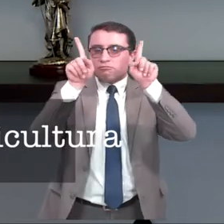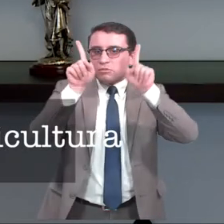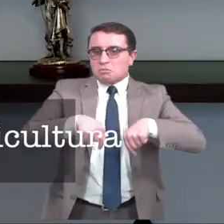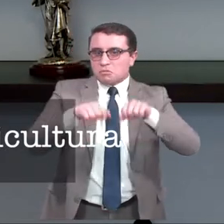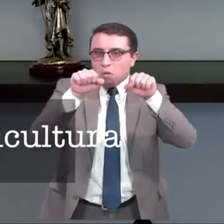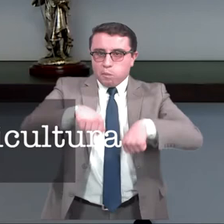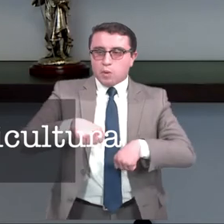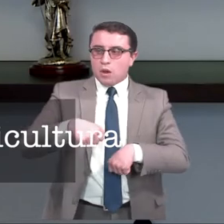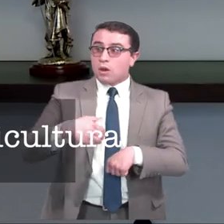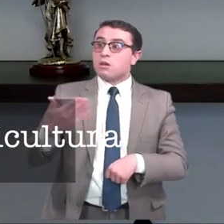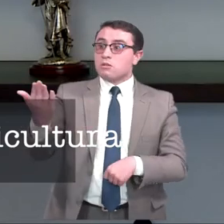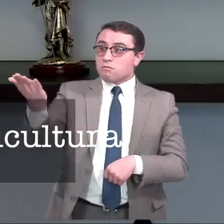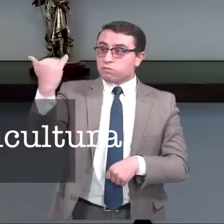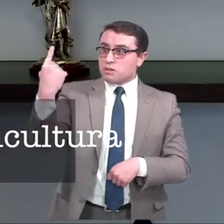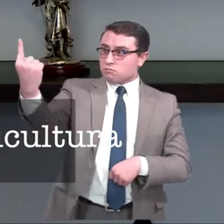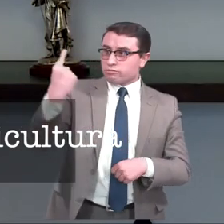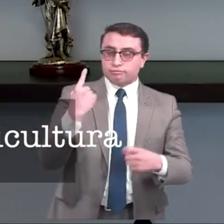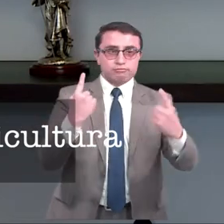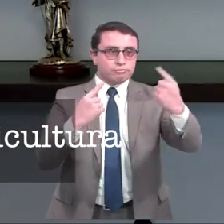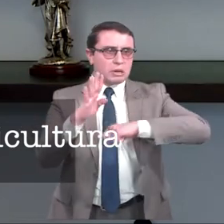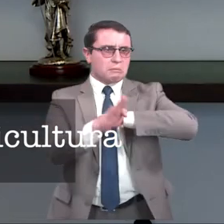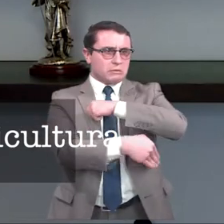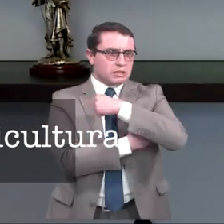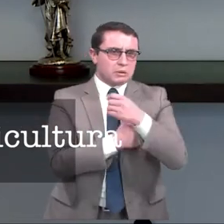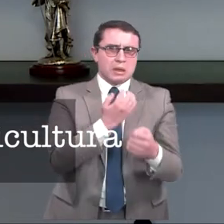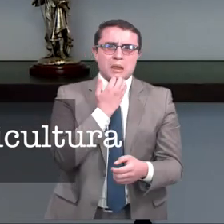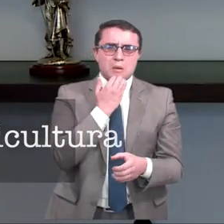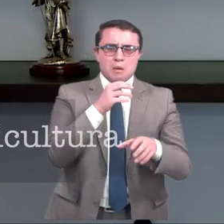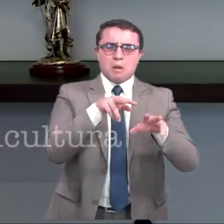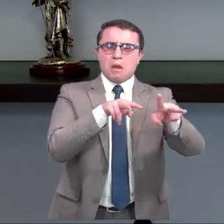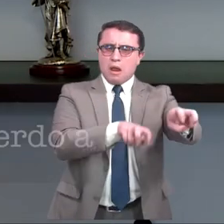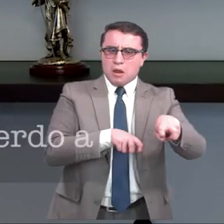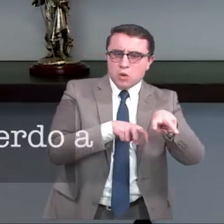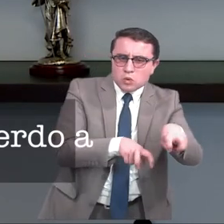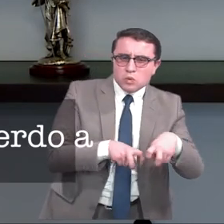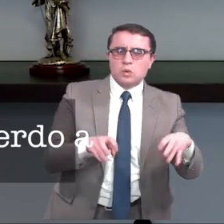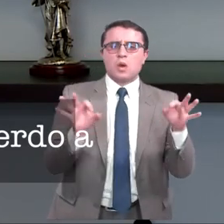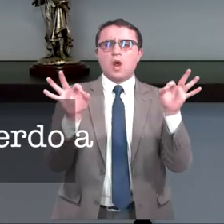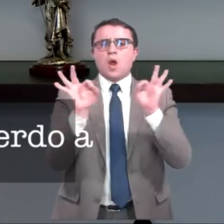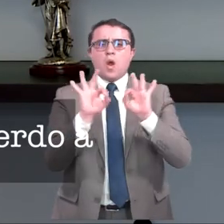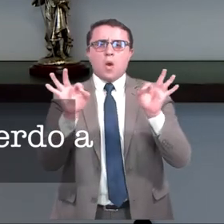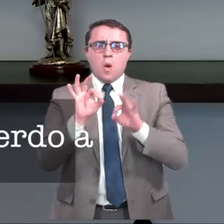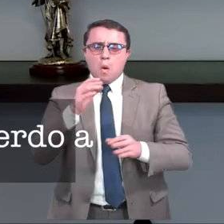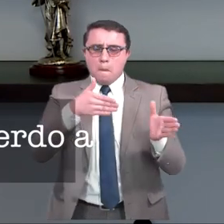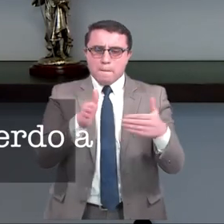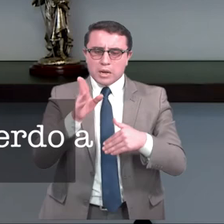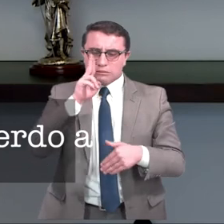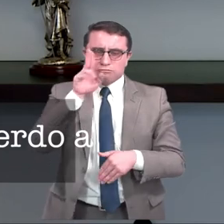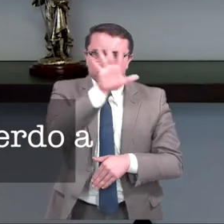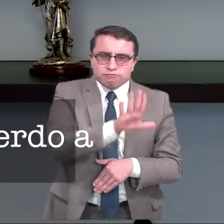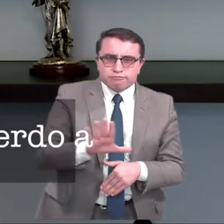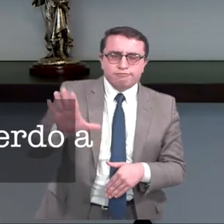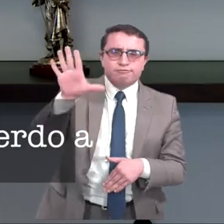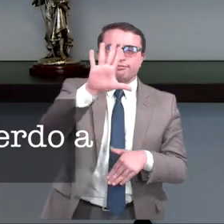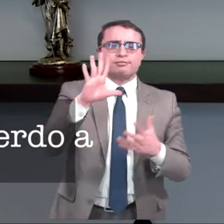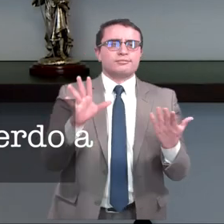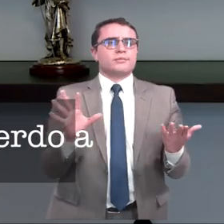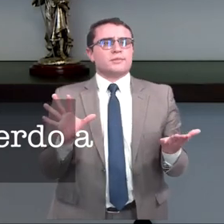citar a los diferentes ministerios, agricultura, planeación nacional,